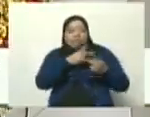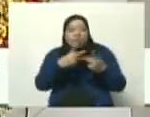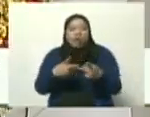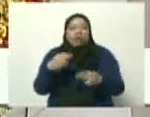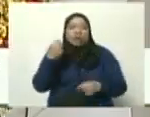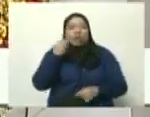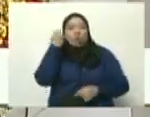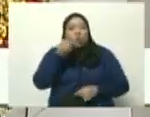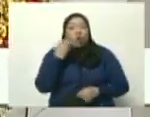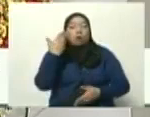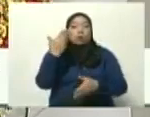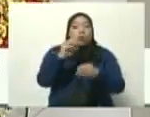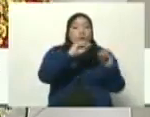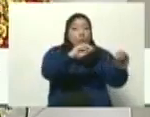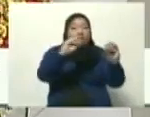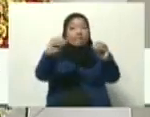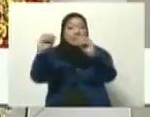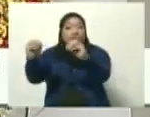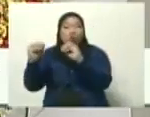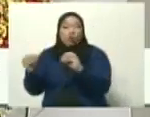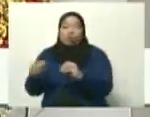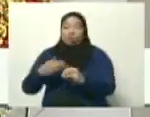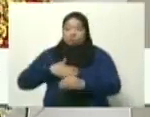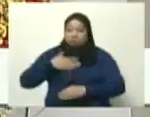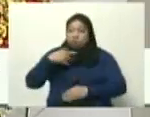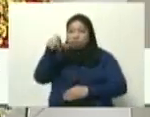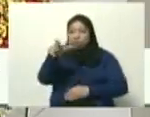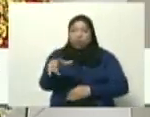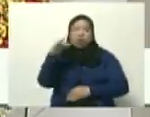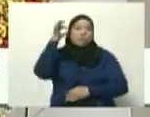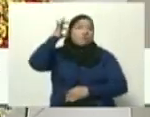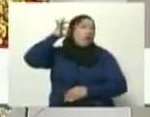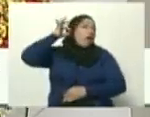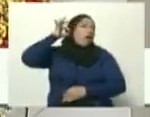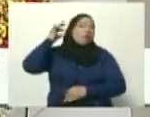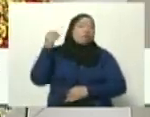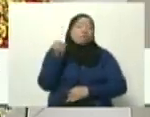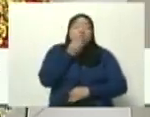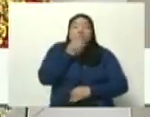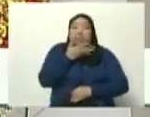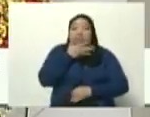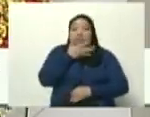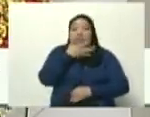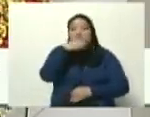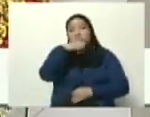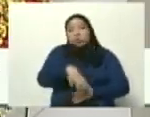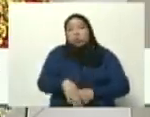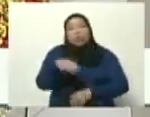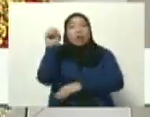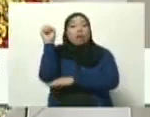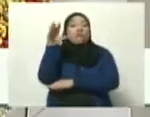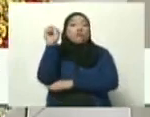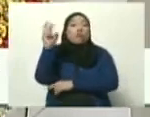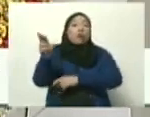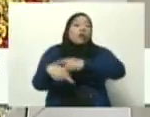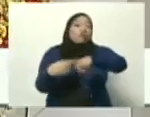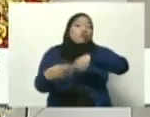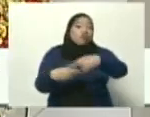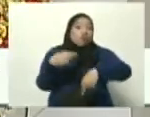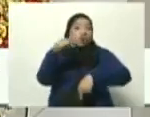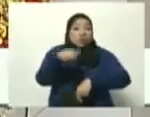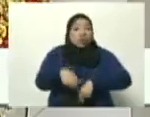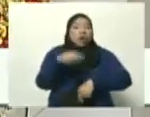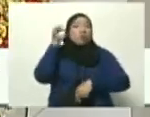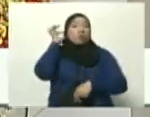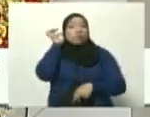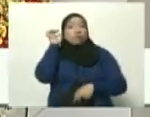de oratoria, de convocatoria. Así que el día de hoy, con este foro Mujeres, Historia y Revolución, el Centro de Estudios Simón Bolívar,